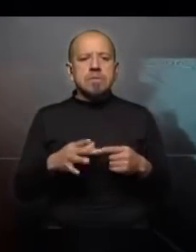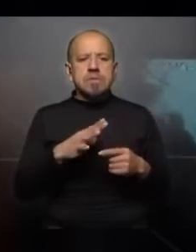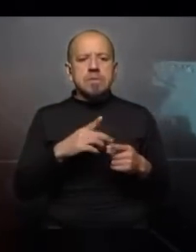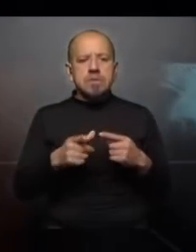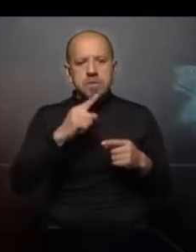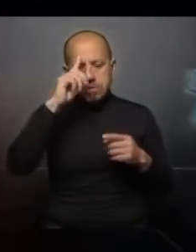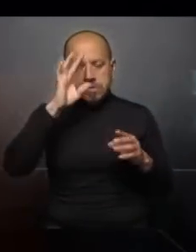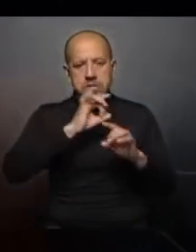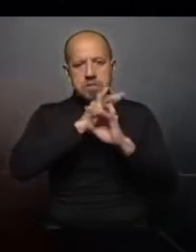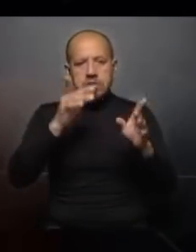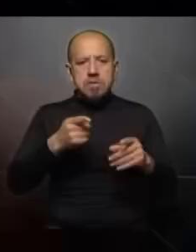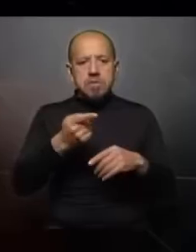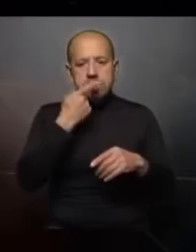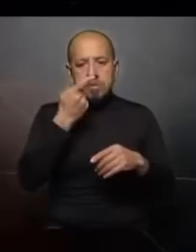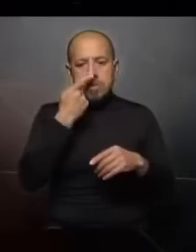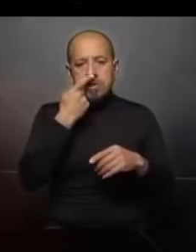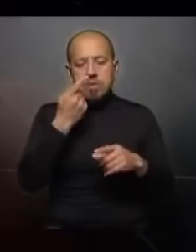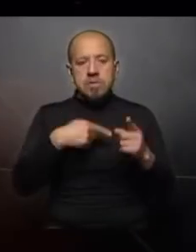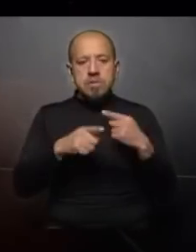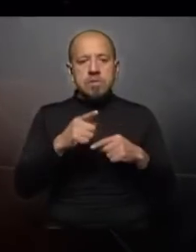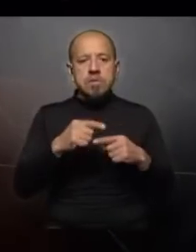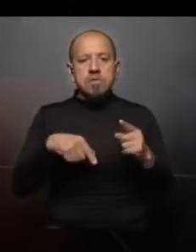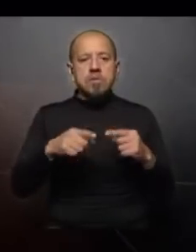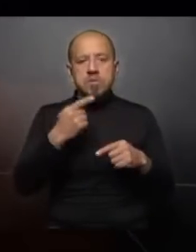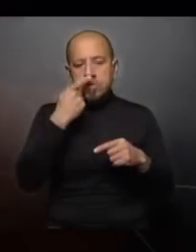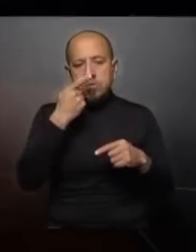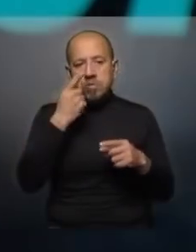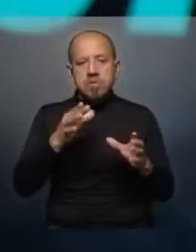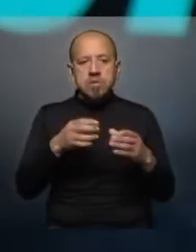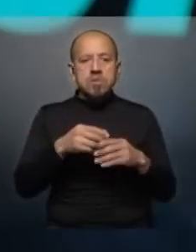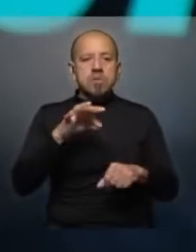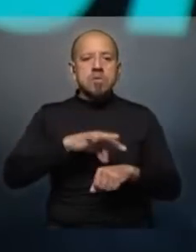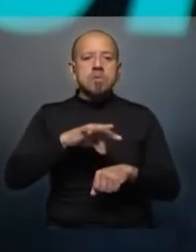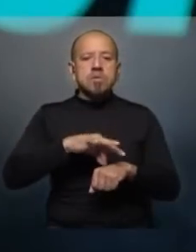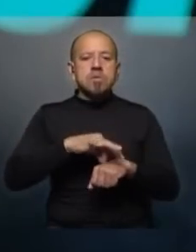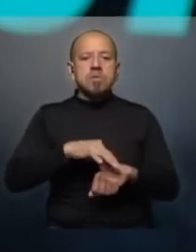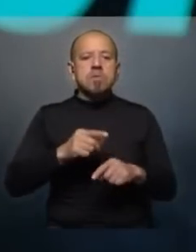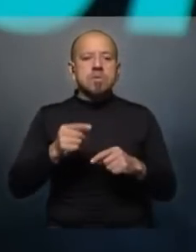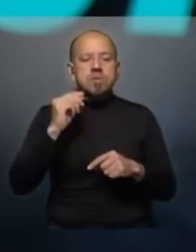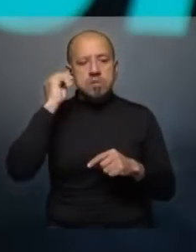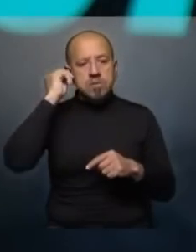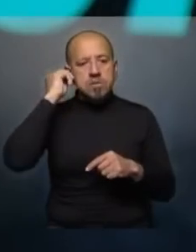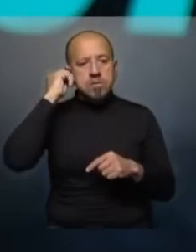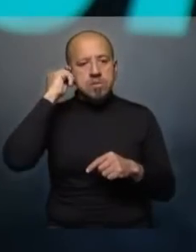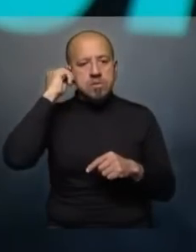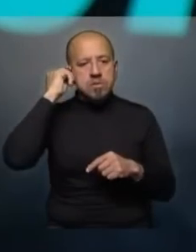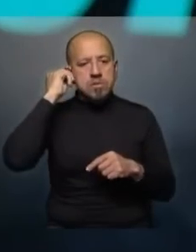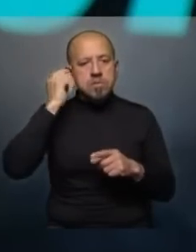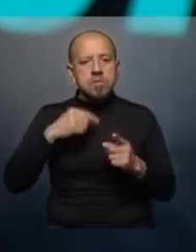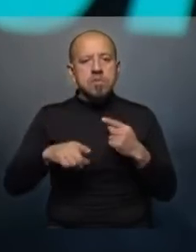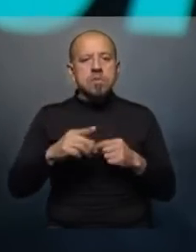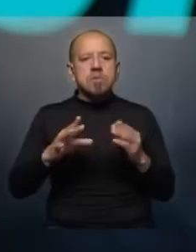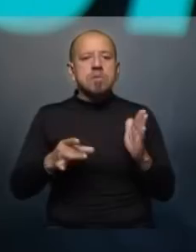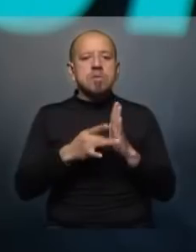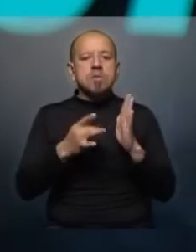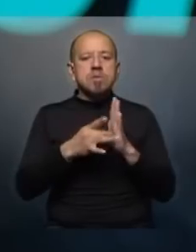claro qué intereses estamos defendiendo estamos defendiendo los intereses de un colectivo el colectivo médico y a la vez estamos defendiendo también la calidad